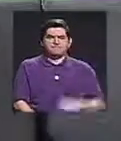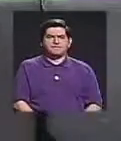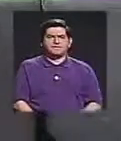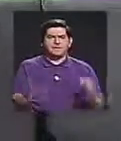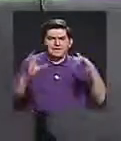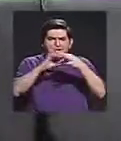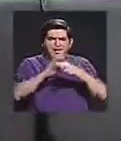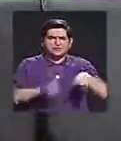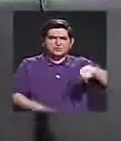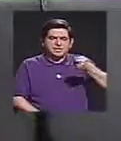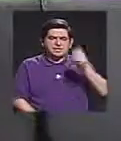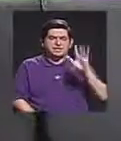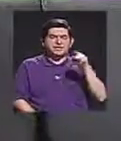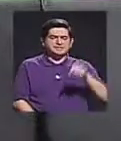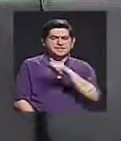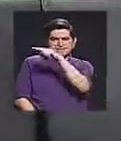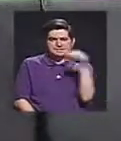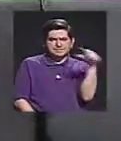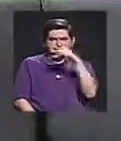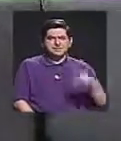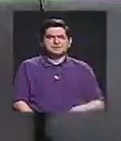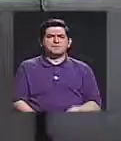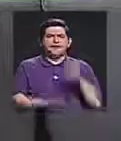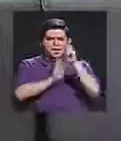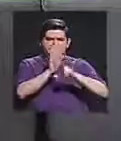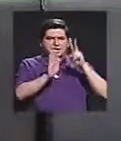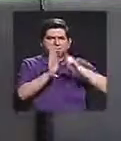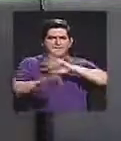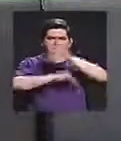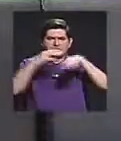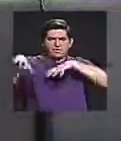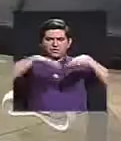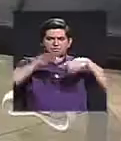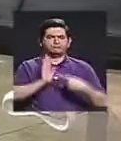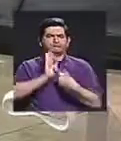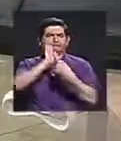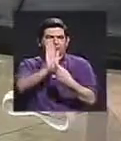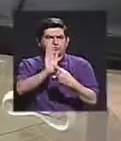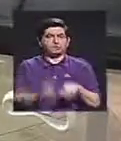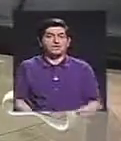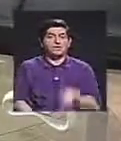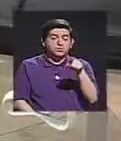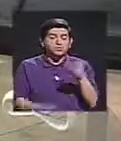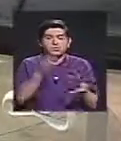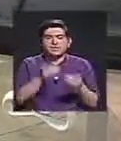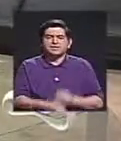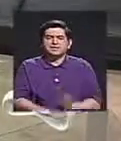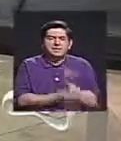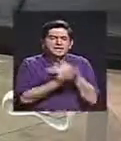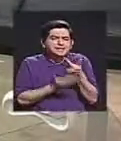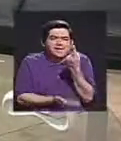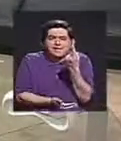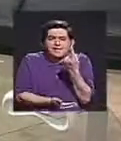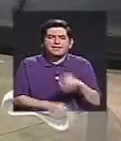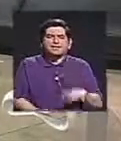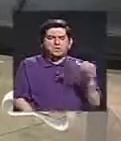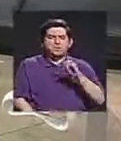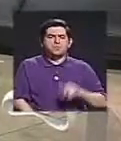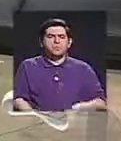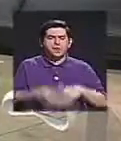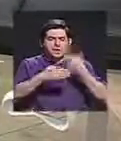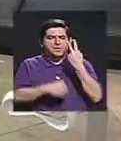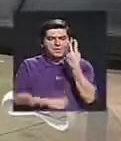nexos Canal 15 porque ahí subimos semanalmente también este vídeo y todas las actividades Así que si le quedó algún numerito por ahí que apuntar puede también